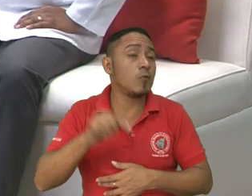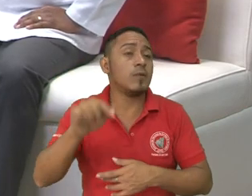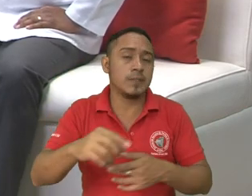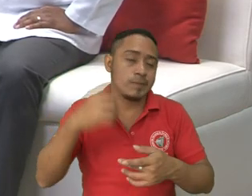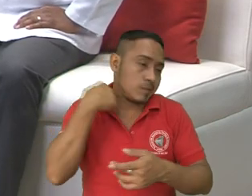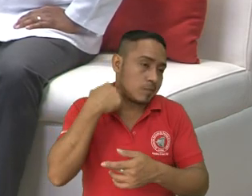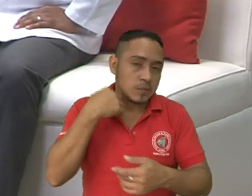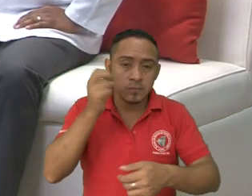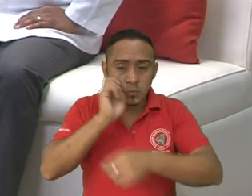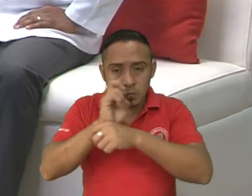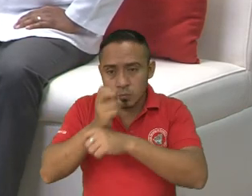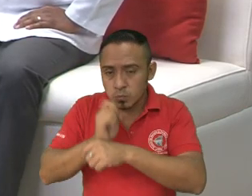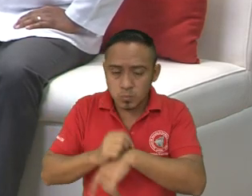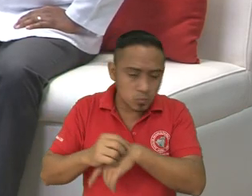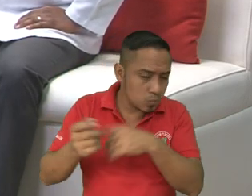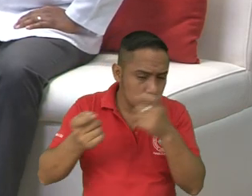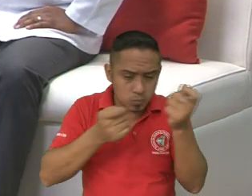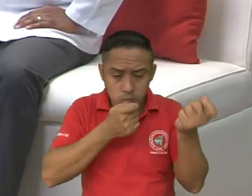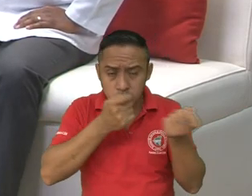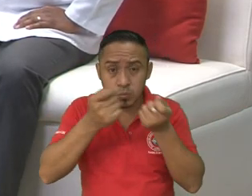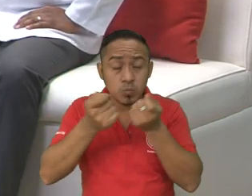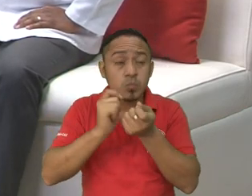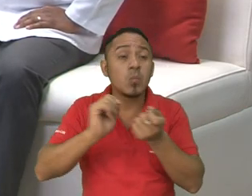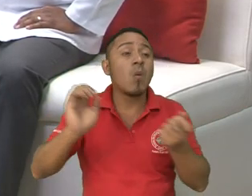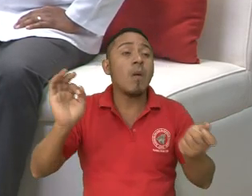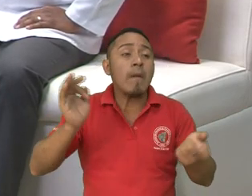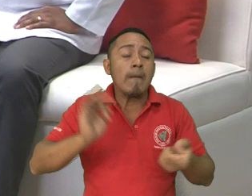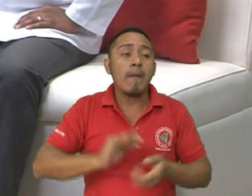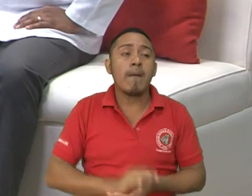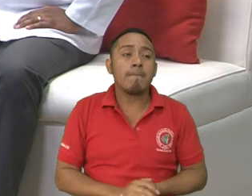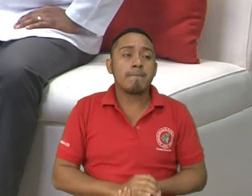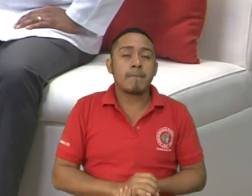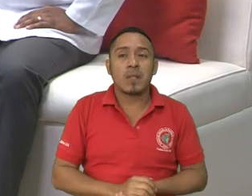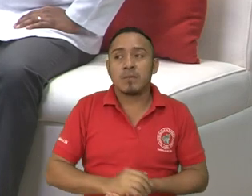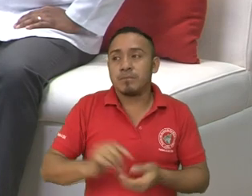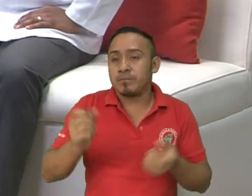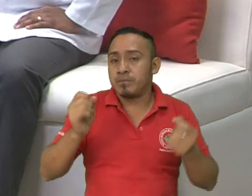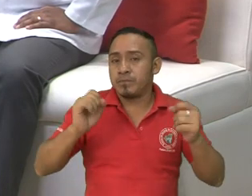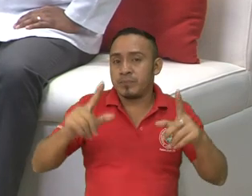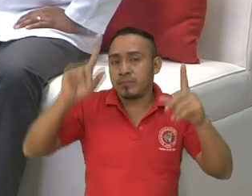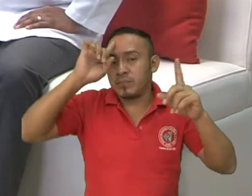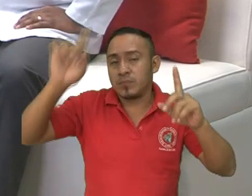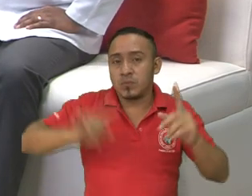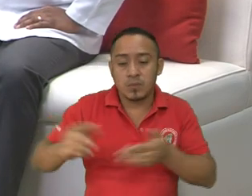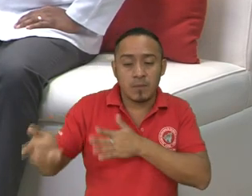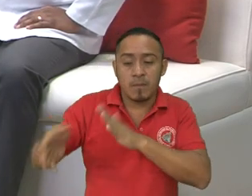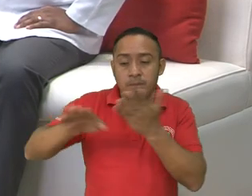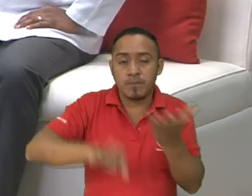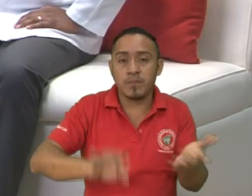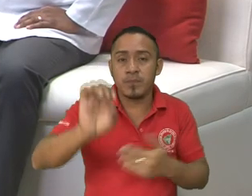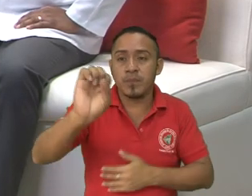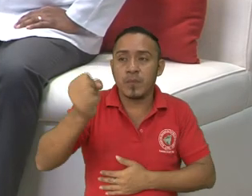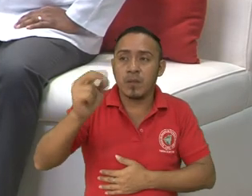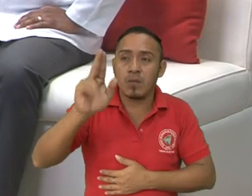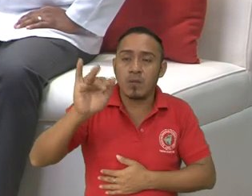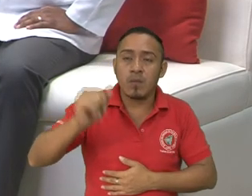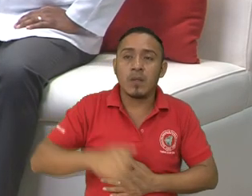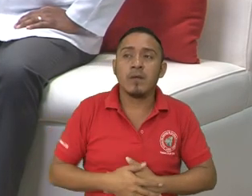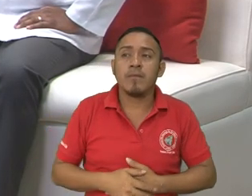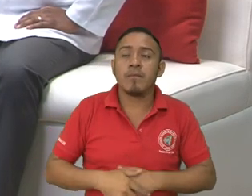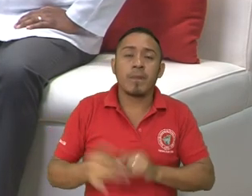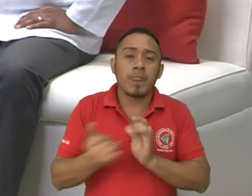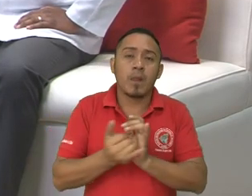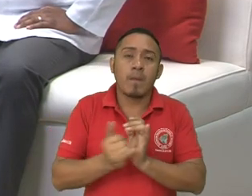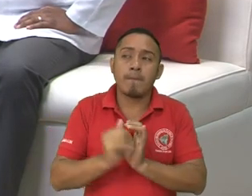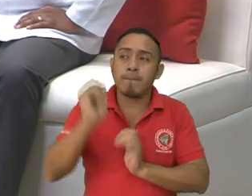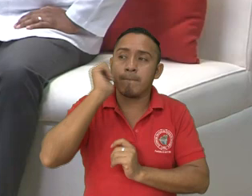estarlos vigilando, porque de manera inesperada puede suceder una muerte súbita. En el caso de los adultos también tiene